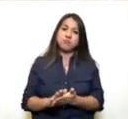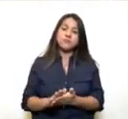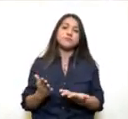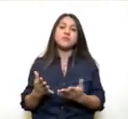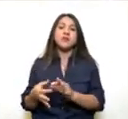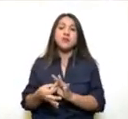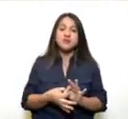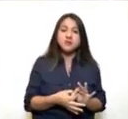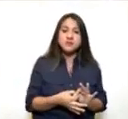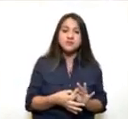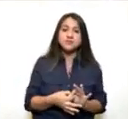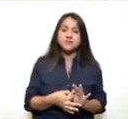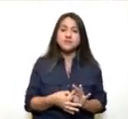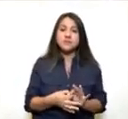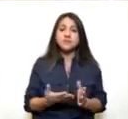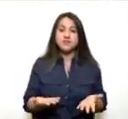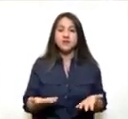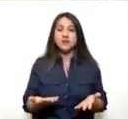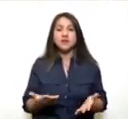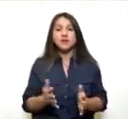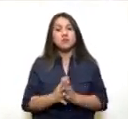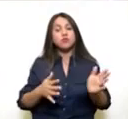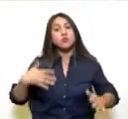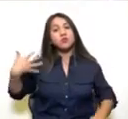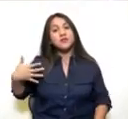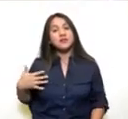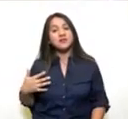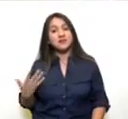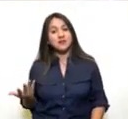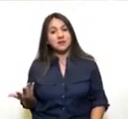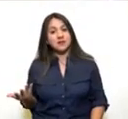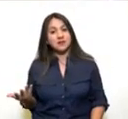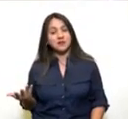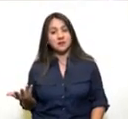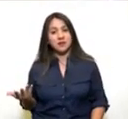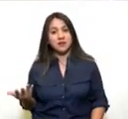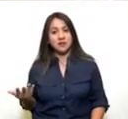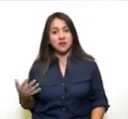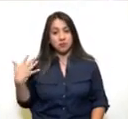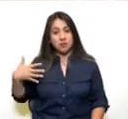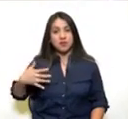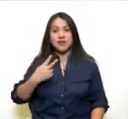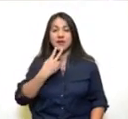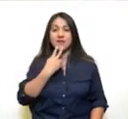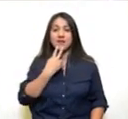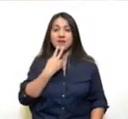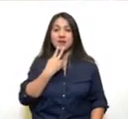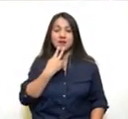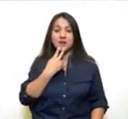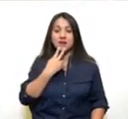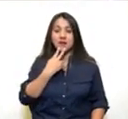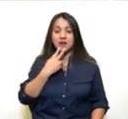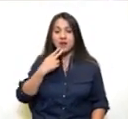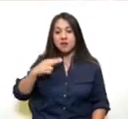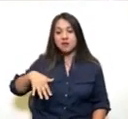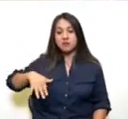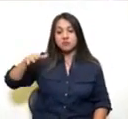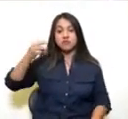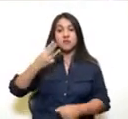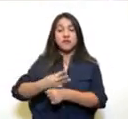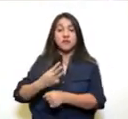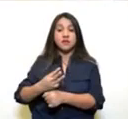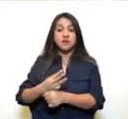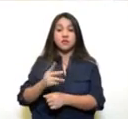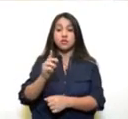por lo tanto qué importante es la vida ya han tenido ellos no sólo ahora